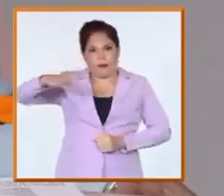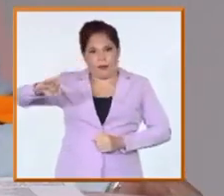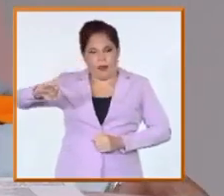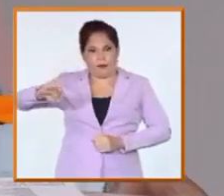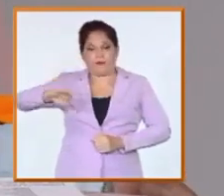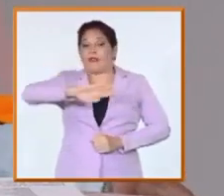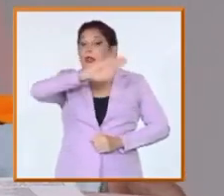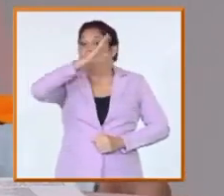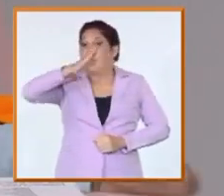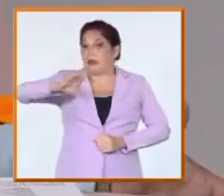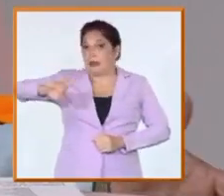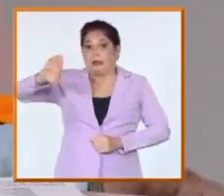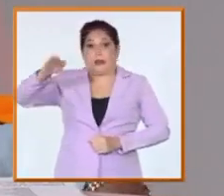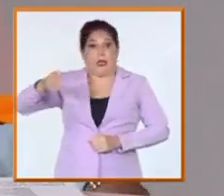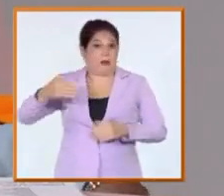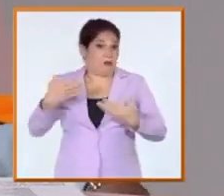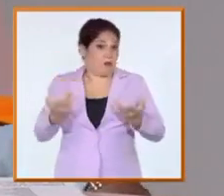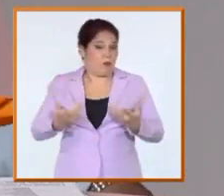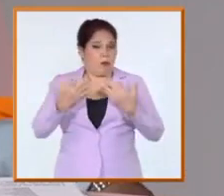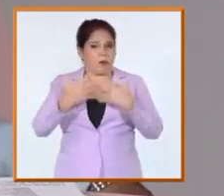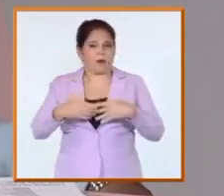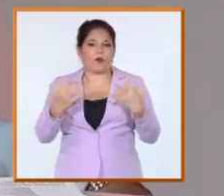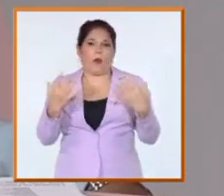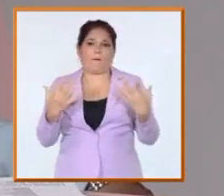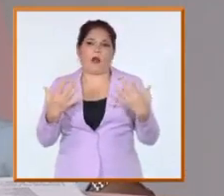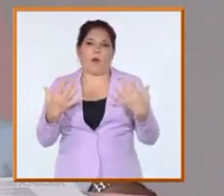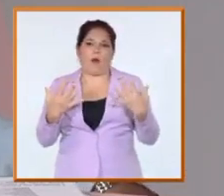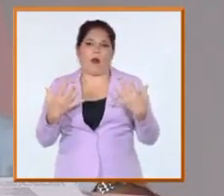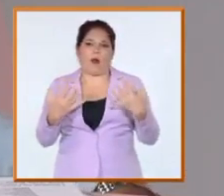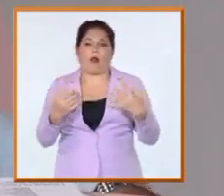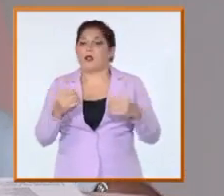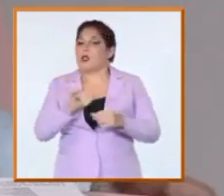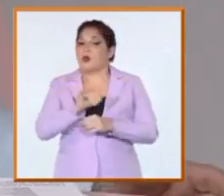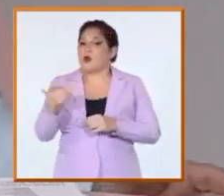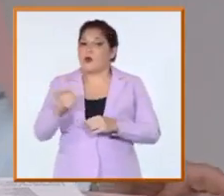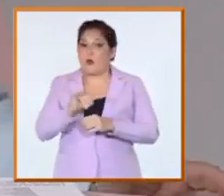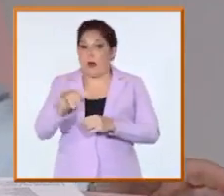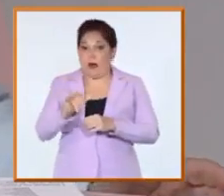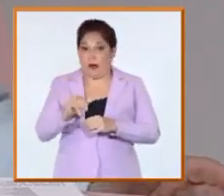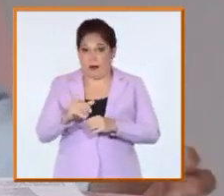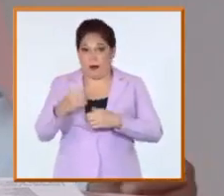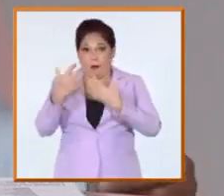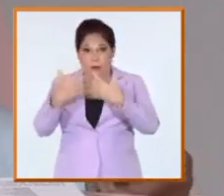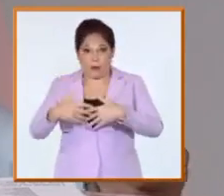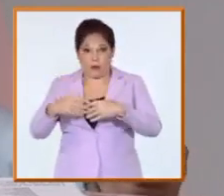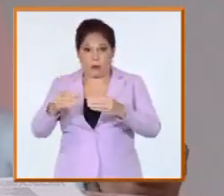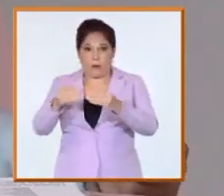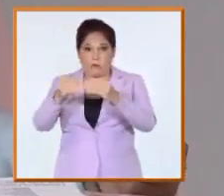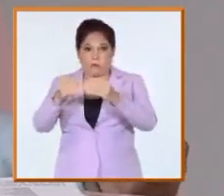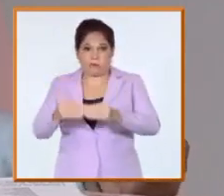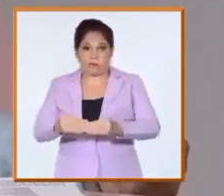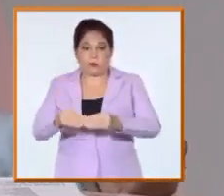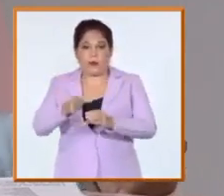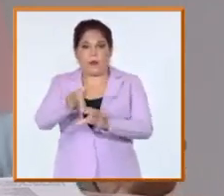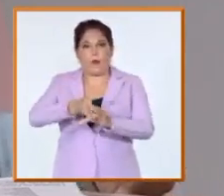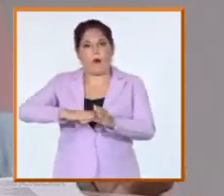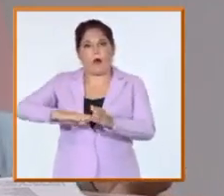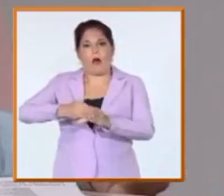Criollos vamos a decir de producción de ladrillo aquí hemos hecho